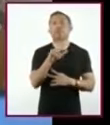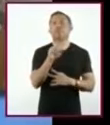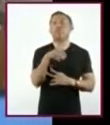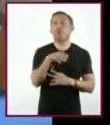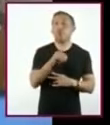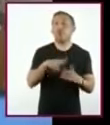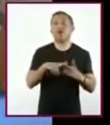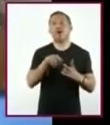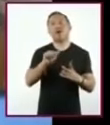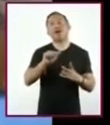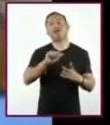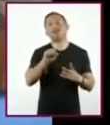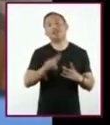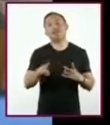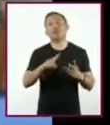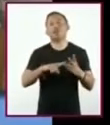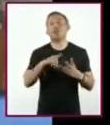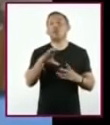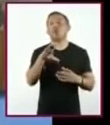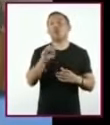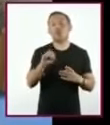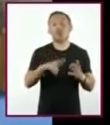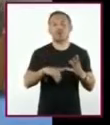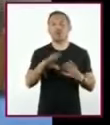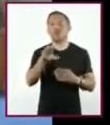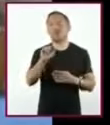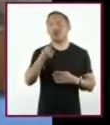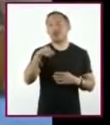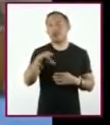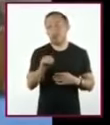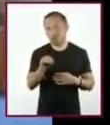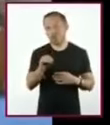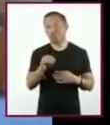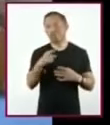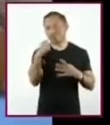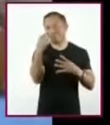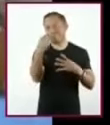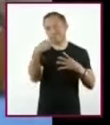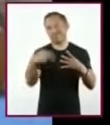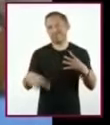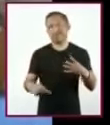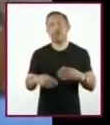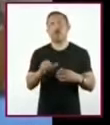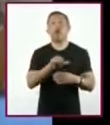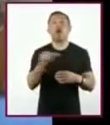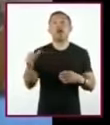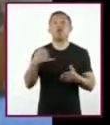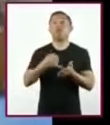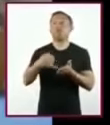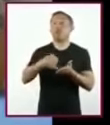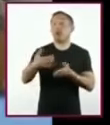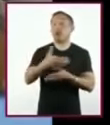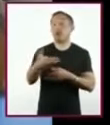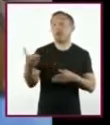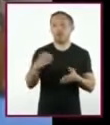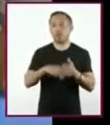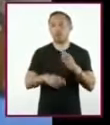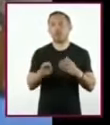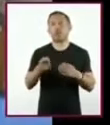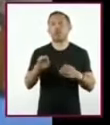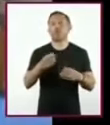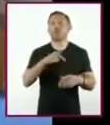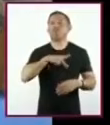arsénico, cobre, cadmio. En el caso de industrias de la parte agrícola, todo lo que son